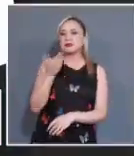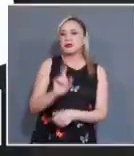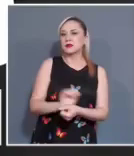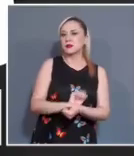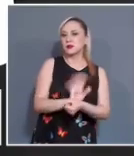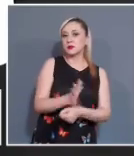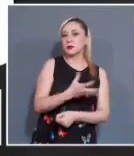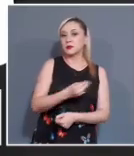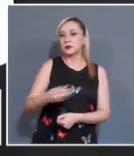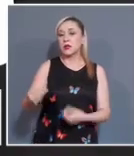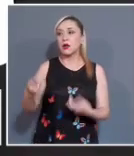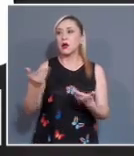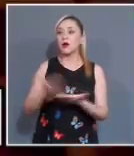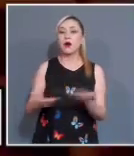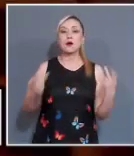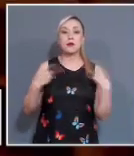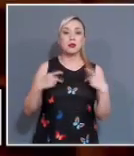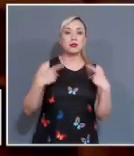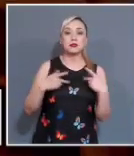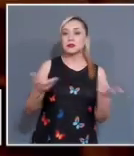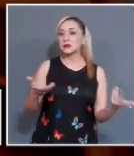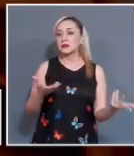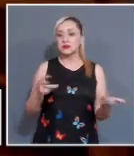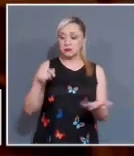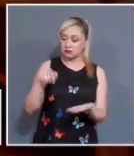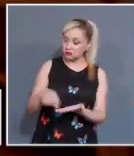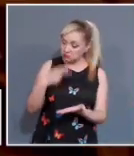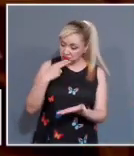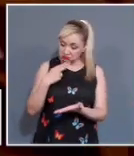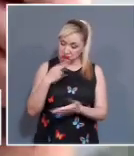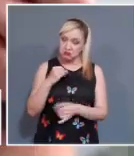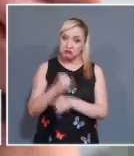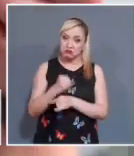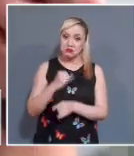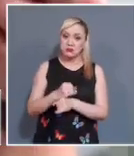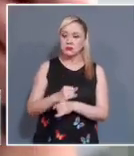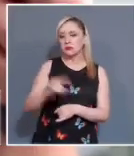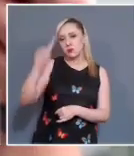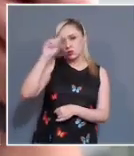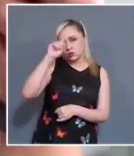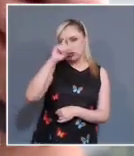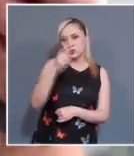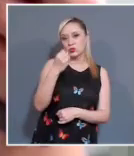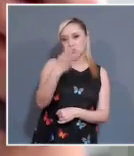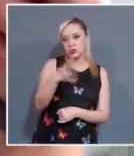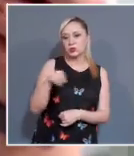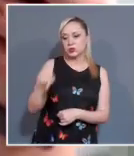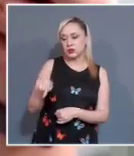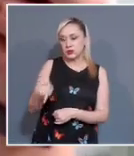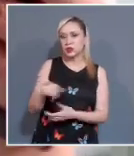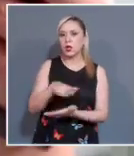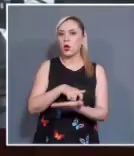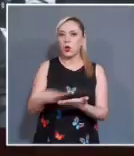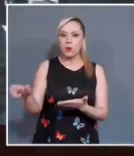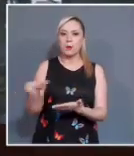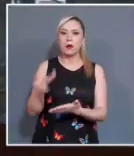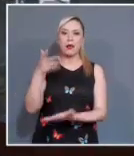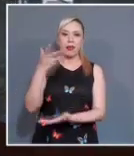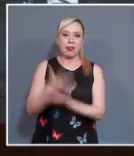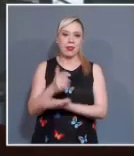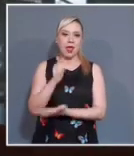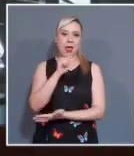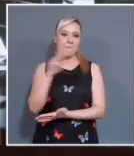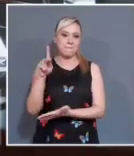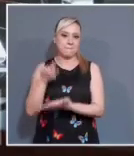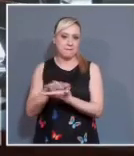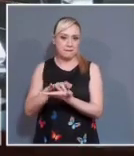más dependientes del Internet, por lo que recomienda el uso de la tarjeta virtual para realizar compras. Señaló que los adultos mayores son un